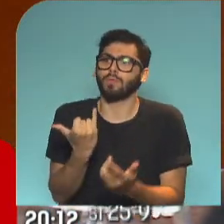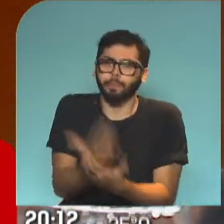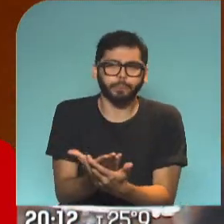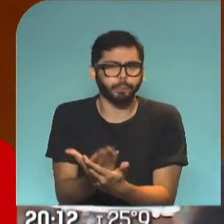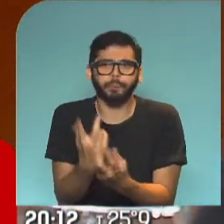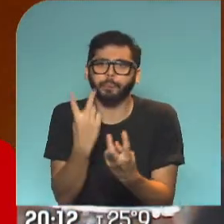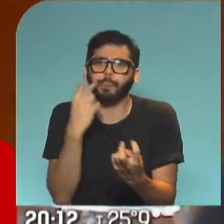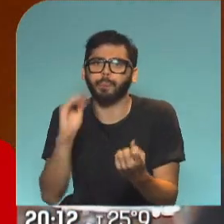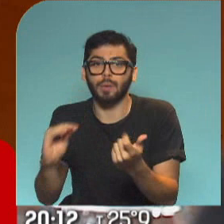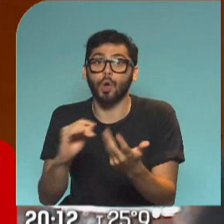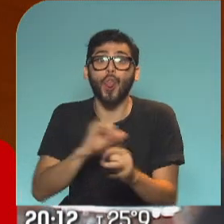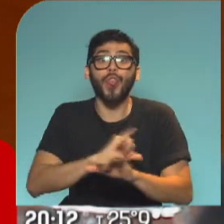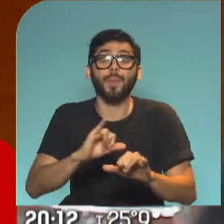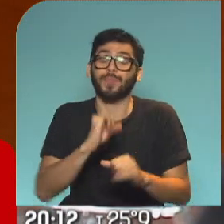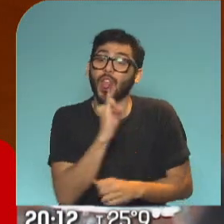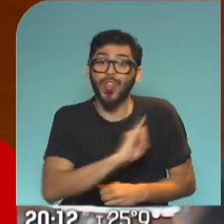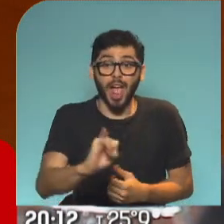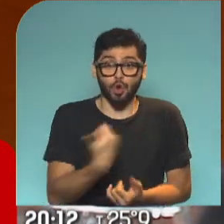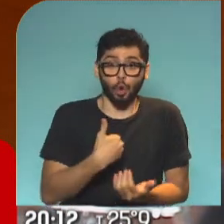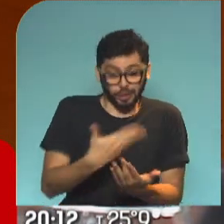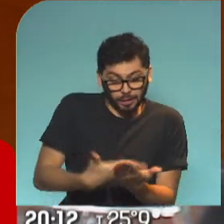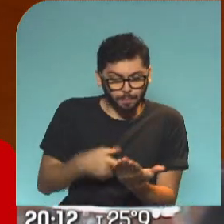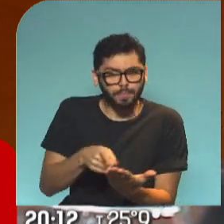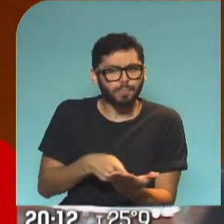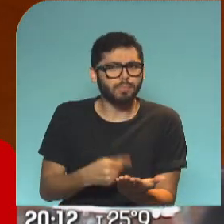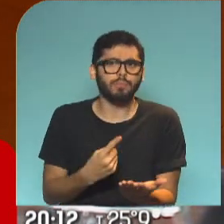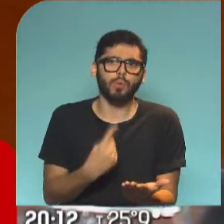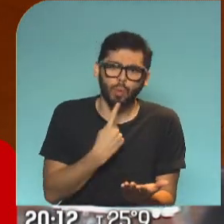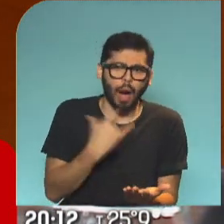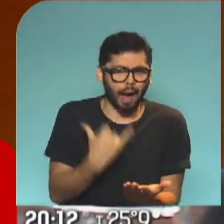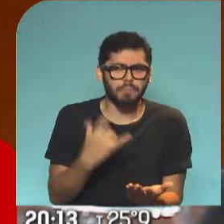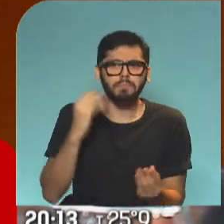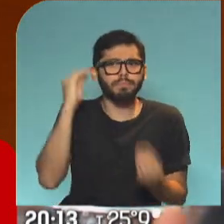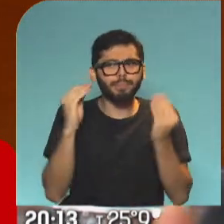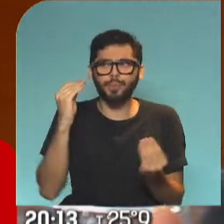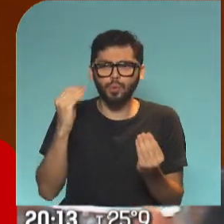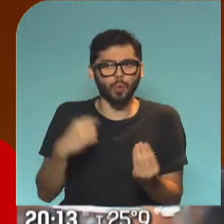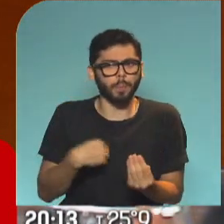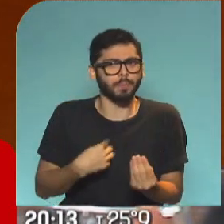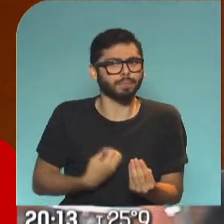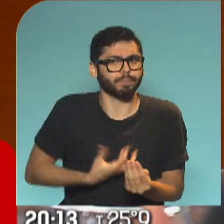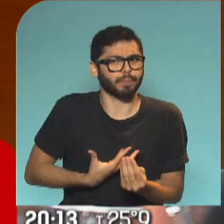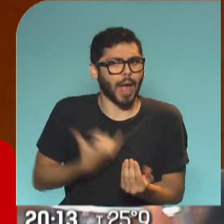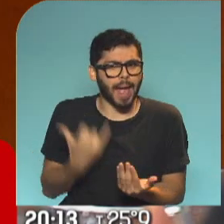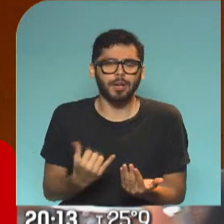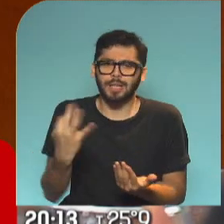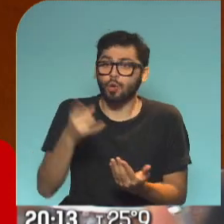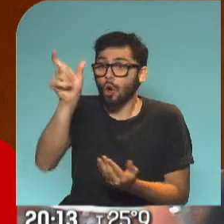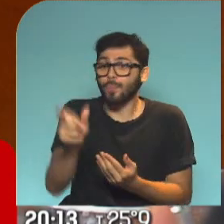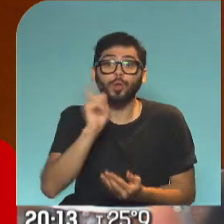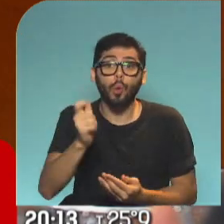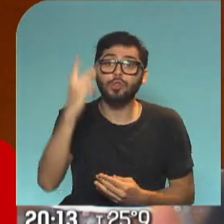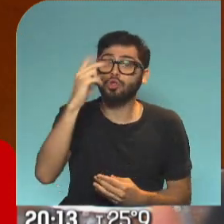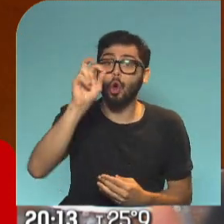verdad que contaba la denuncia cómo está me deja inquietudes preocupaciones y seguramente le pediremos al juez hornos que